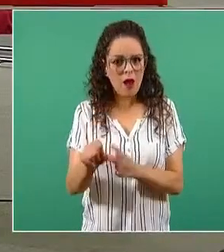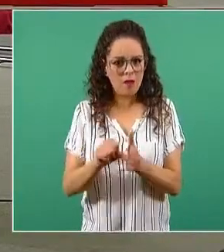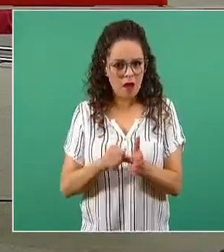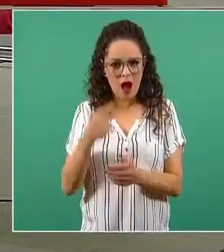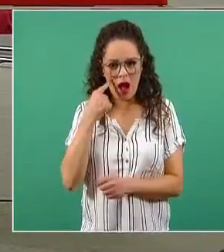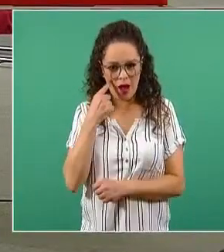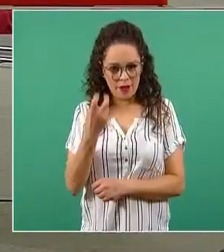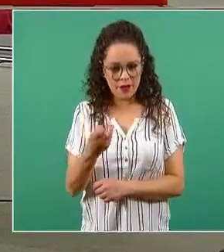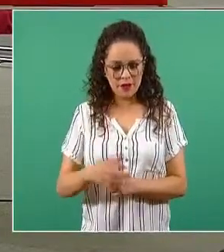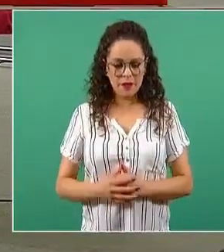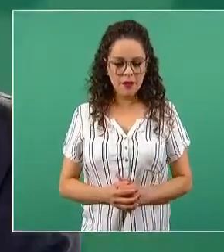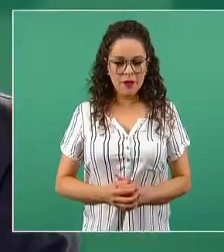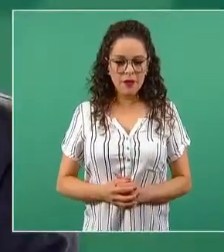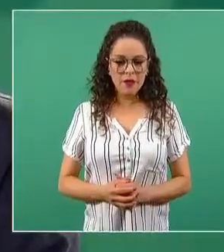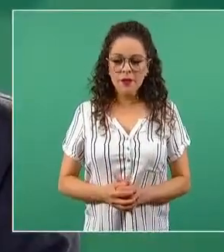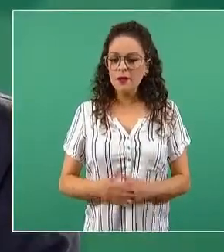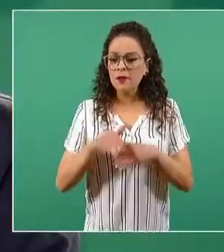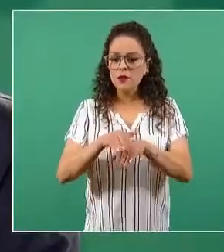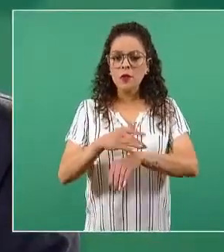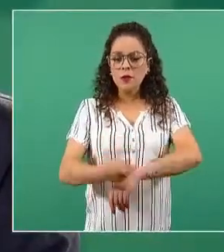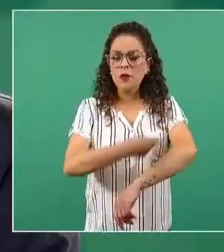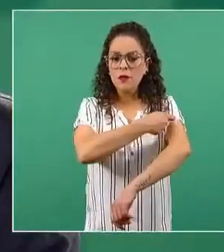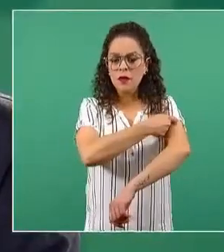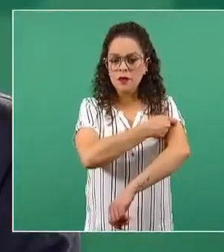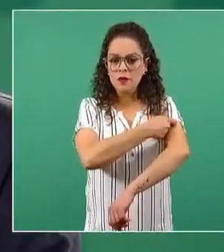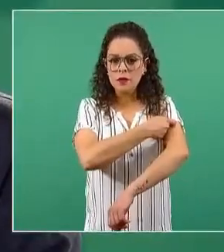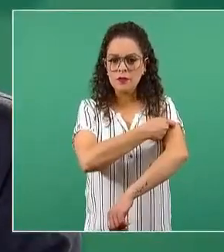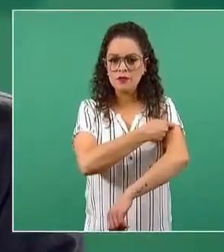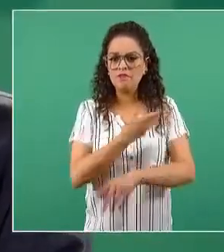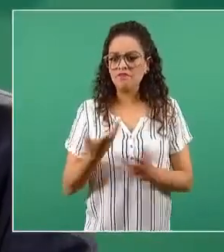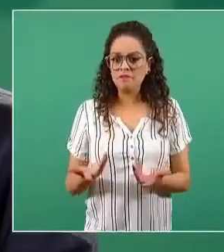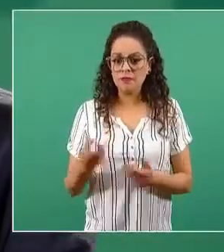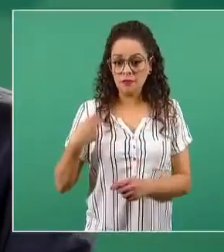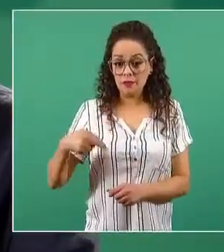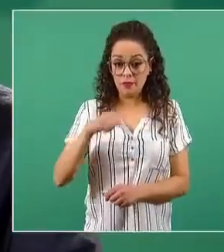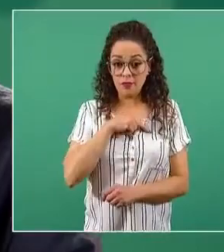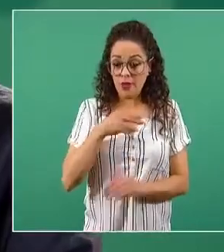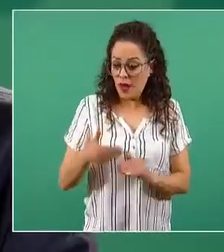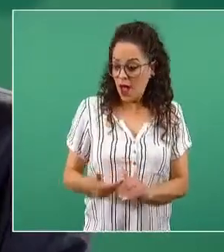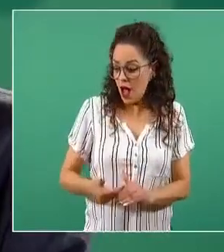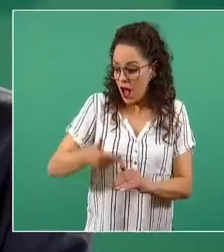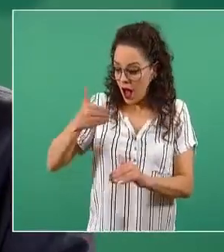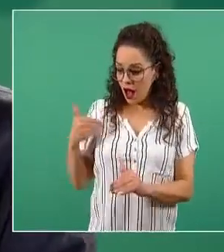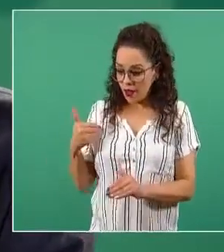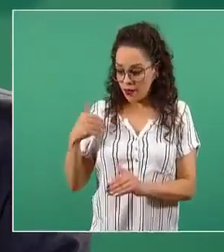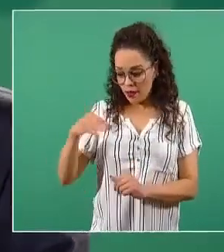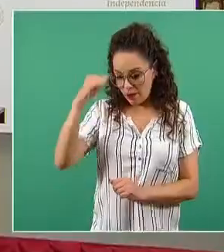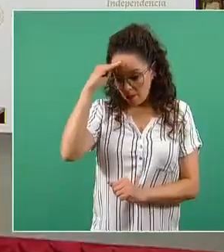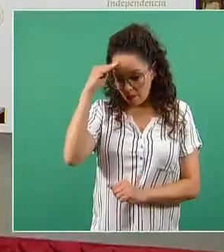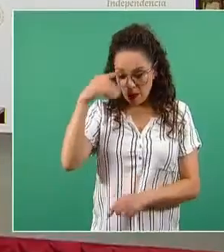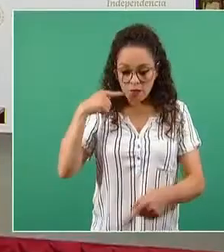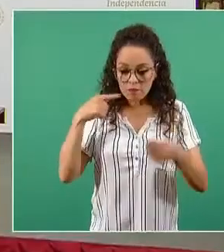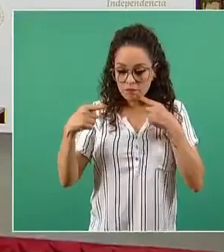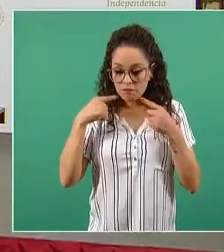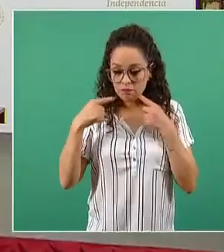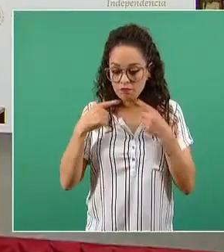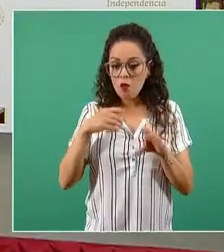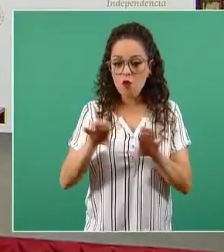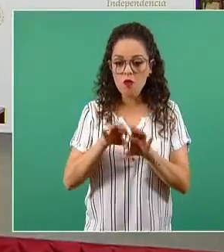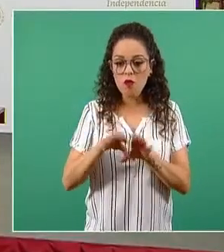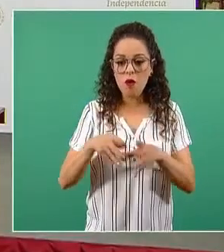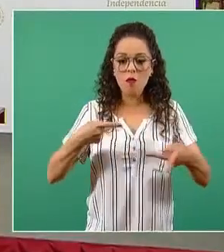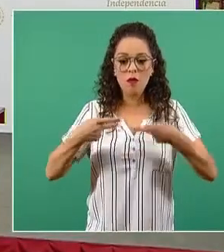Respecto a vacunas, el hecho mismo de que hayamos tenido esta proactividad para ir a buscar las